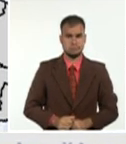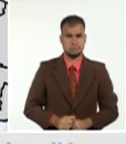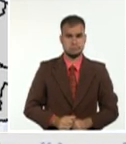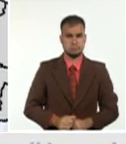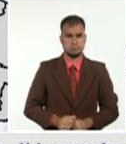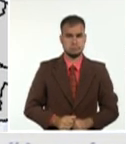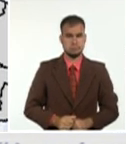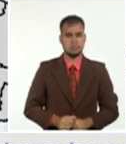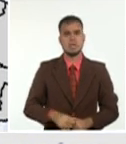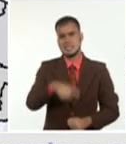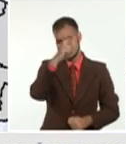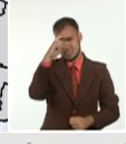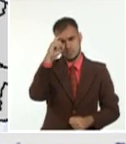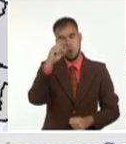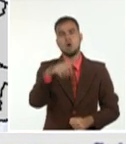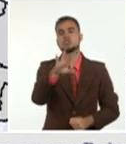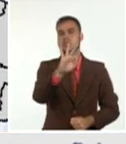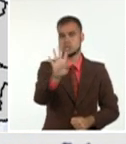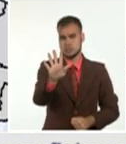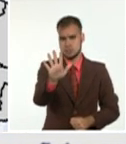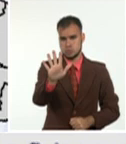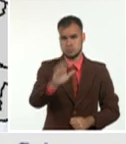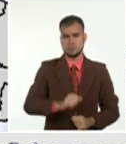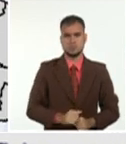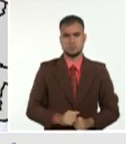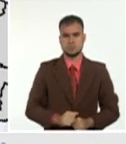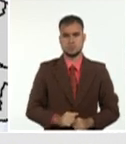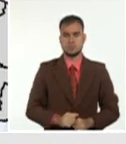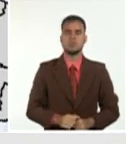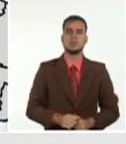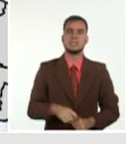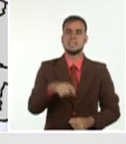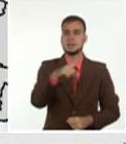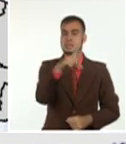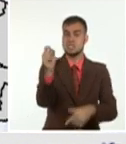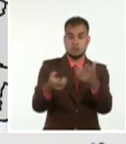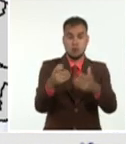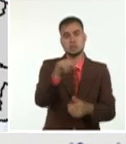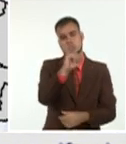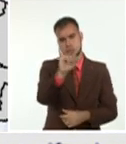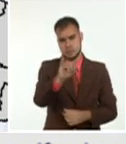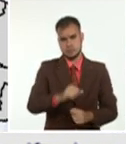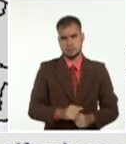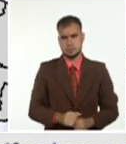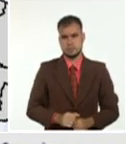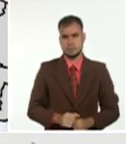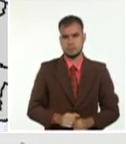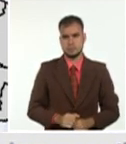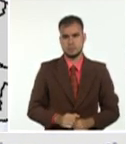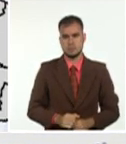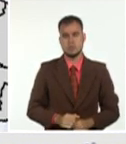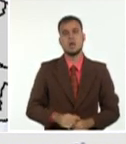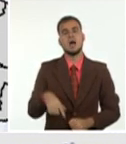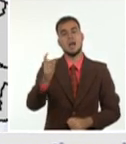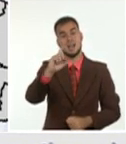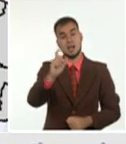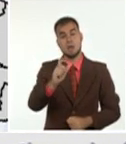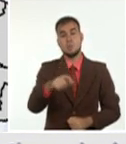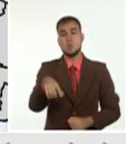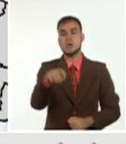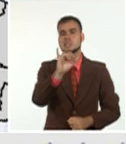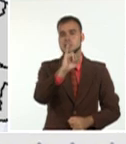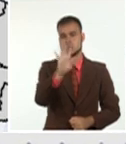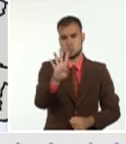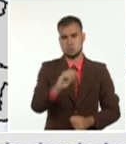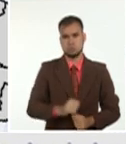85 en Santi Espíritu, 66 en Cienfuegos, 64 en Camagüey y 33